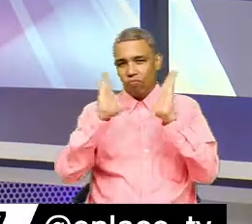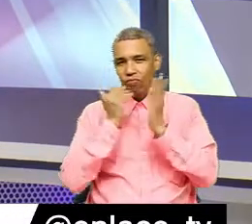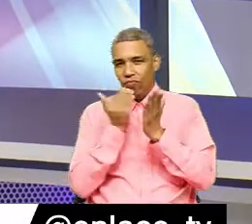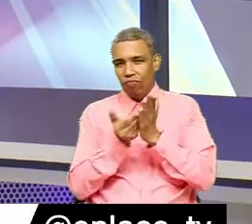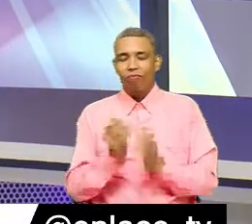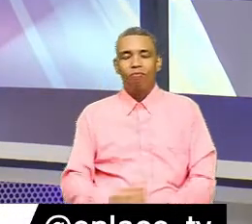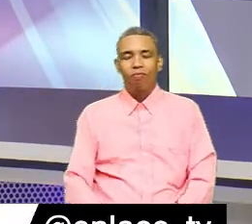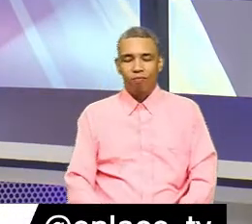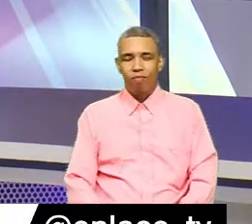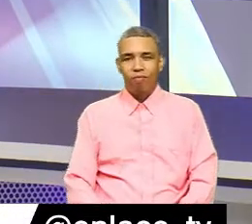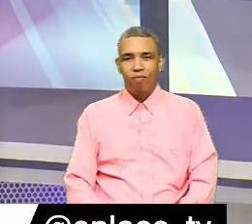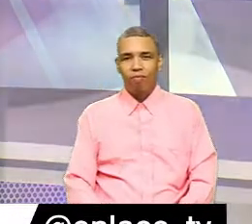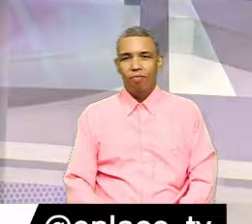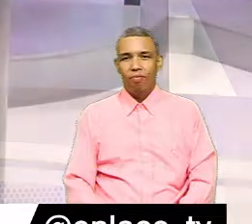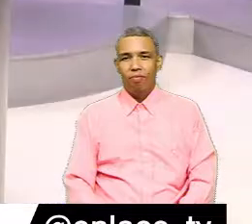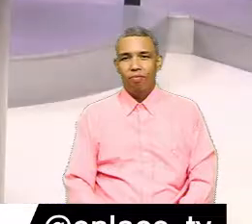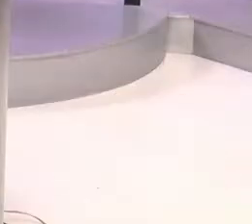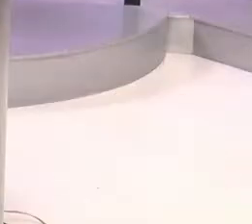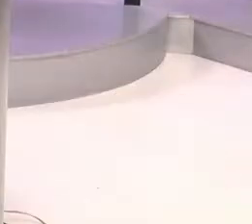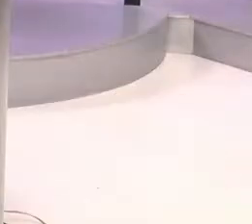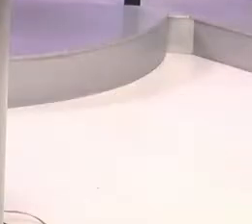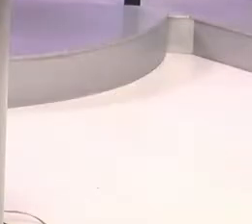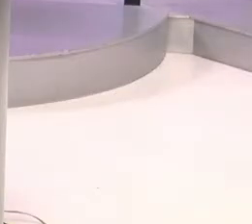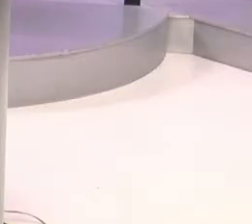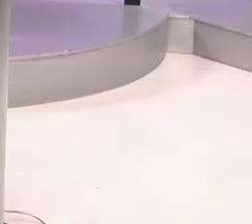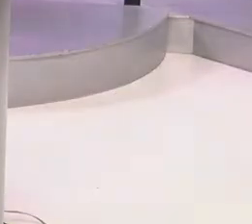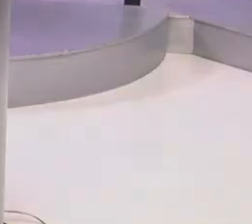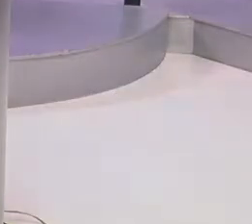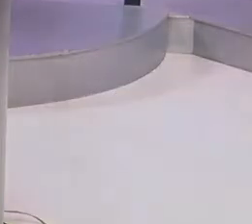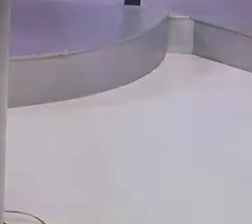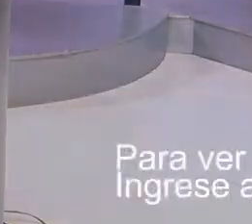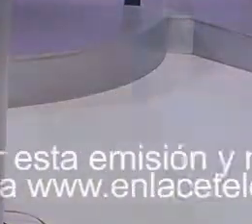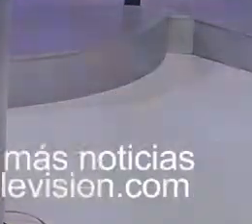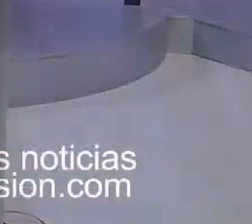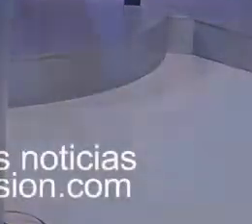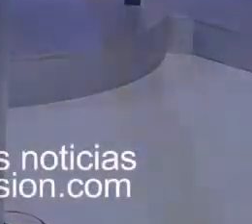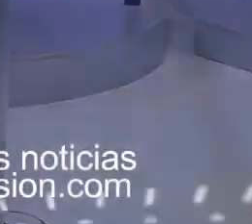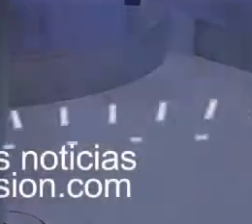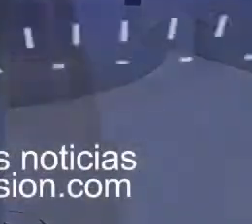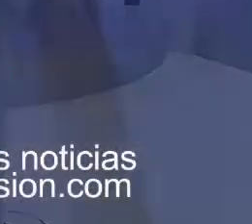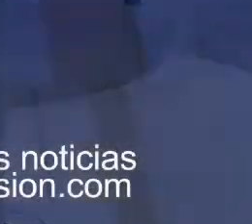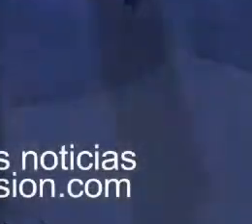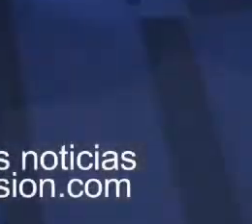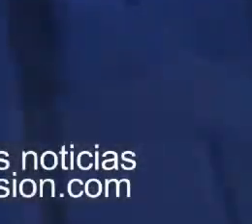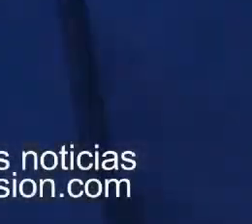feliz noche.